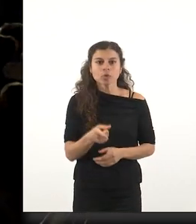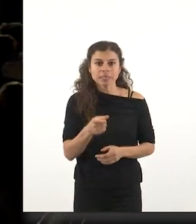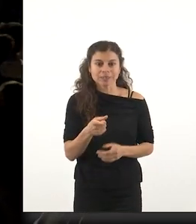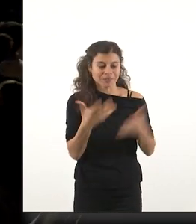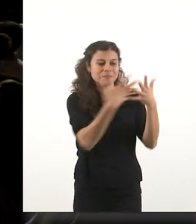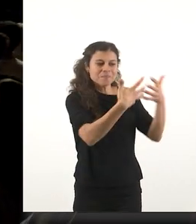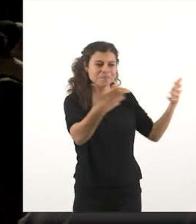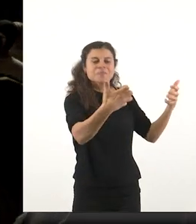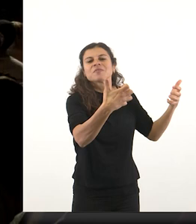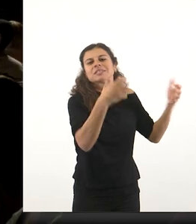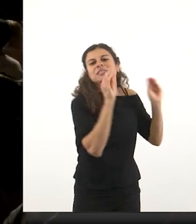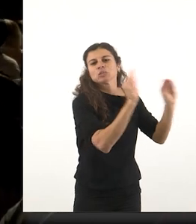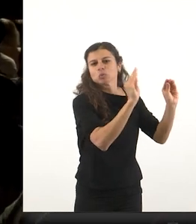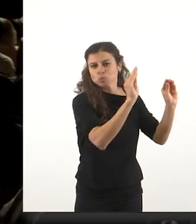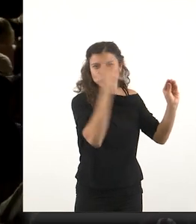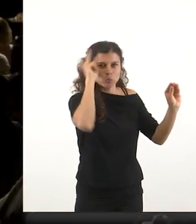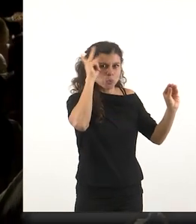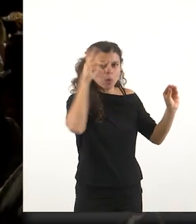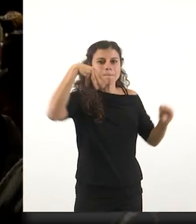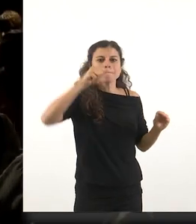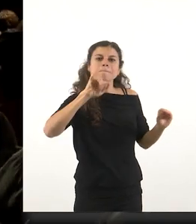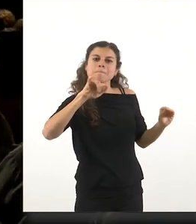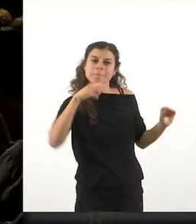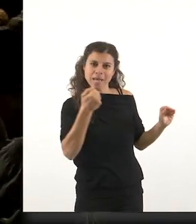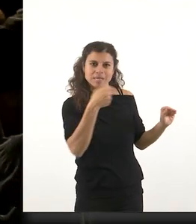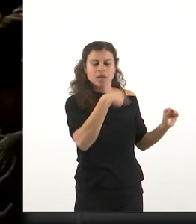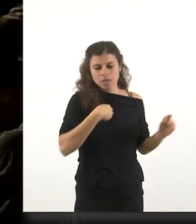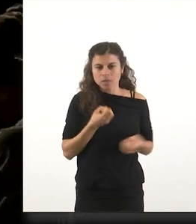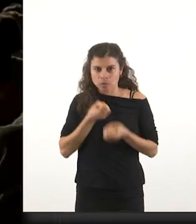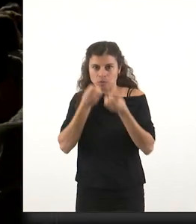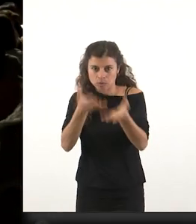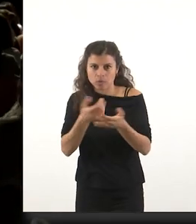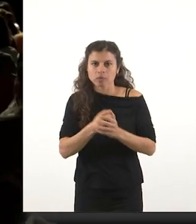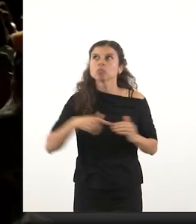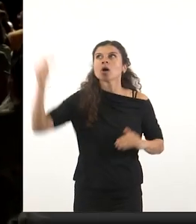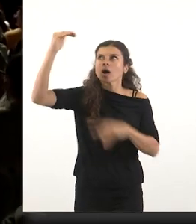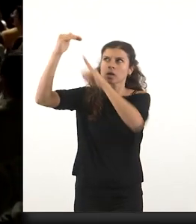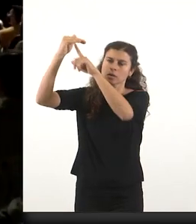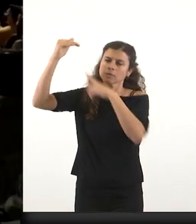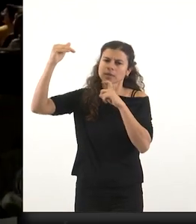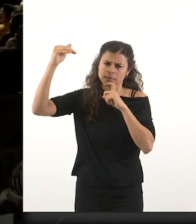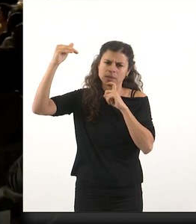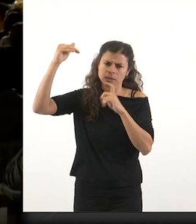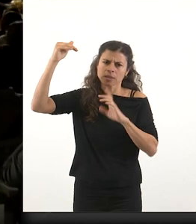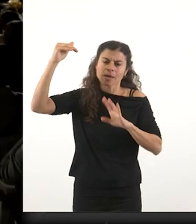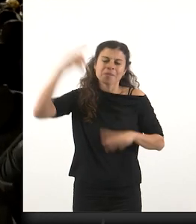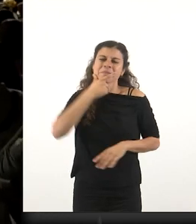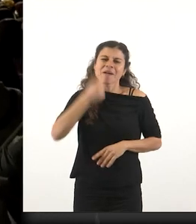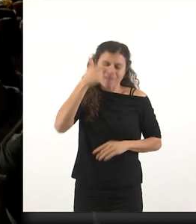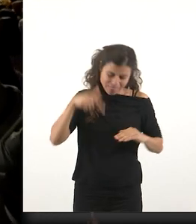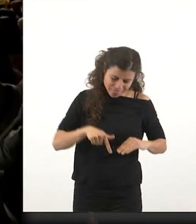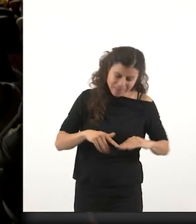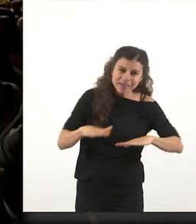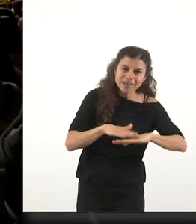se lo voy a decir yo, que no queráis que de ayer a hoy, me he visto aquí arriba, que la verdad, señora, me ha costado tiempo verme aquí, y que digo, uy, porque es más fácil como verte abajo. Dice